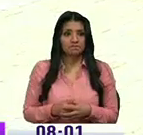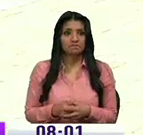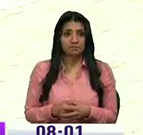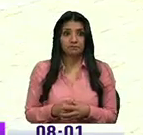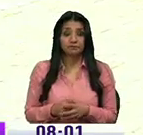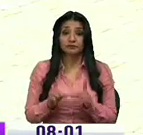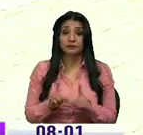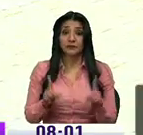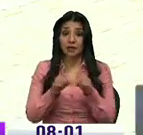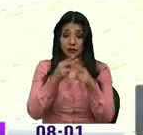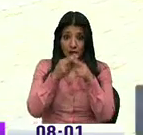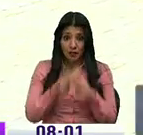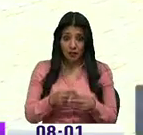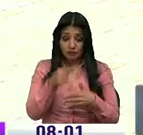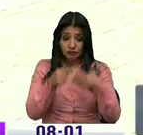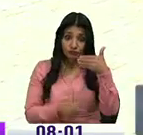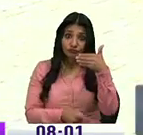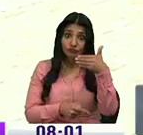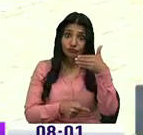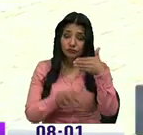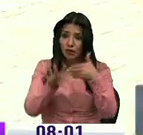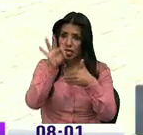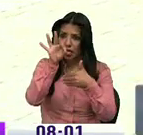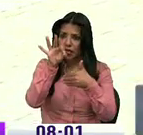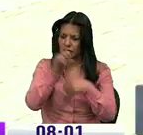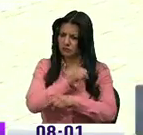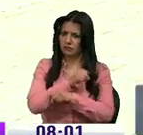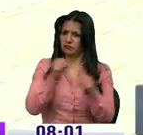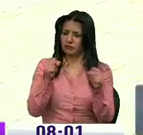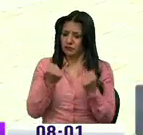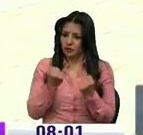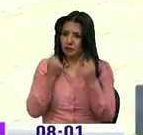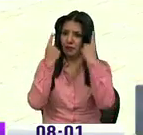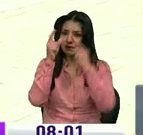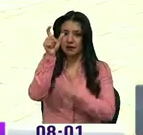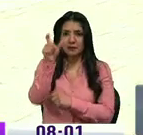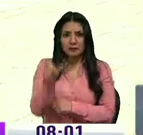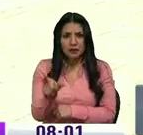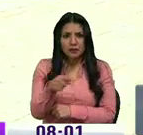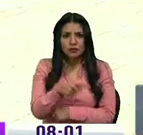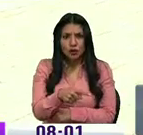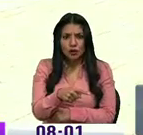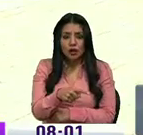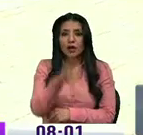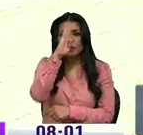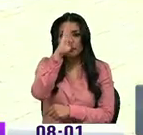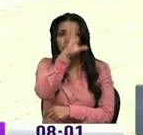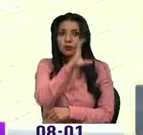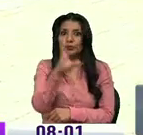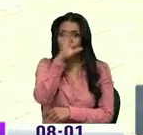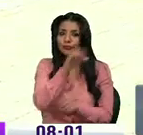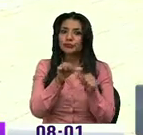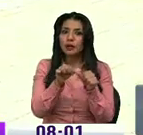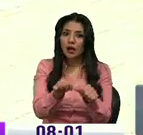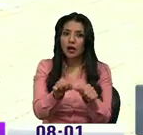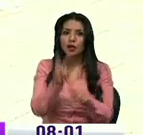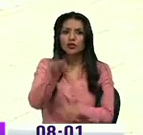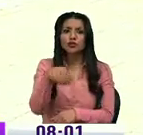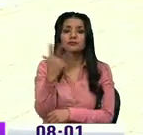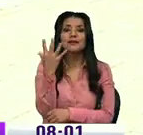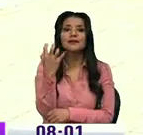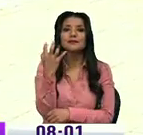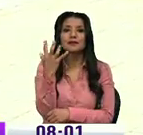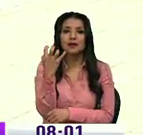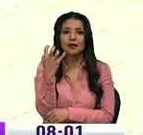de los datos, agentes de la DINASER se encontraron con otra sorpresa. El sospechoso tenía una boleta vigente del